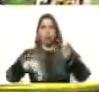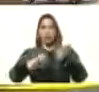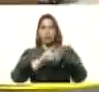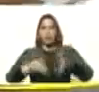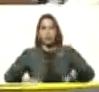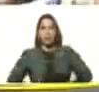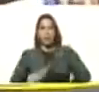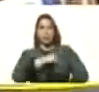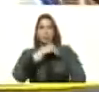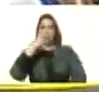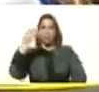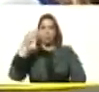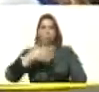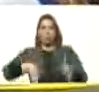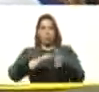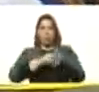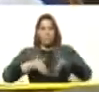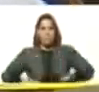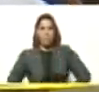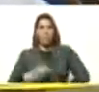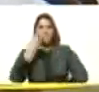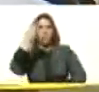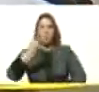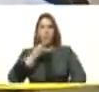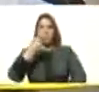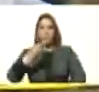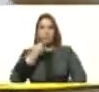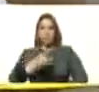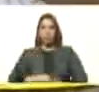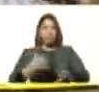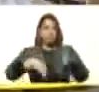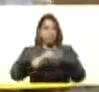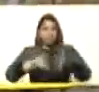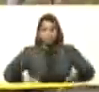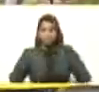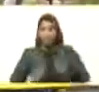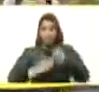espiritualidad, un renacer de la política, un renacer